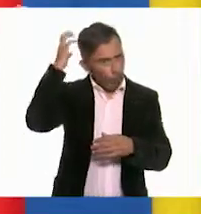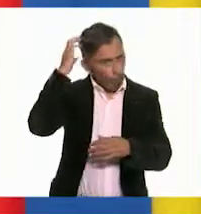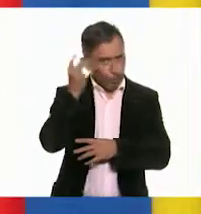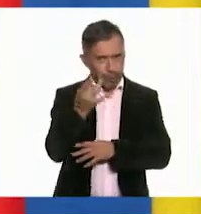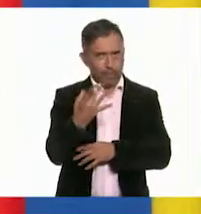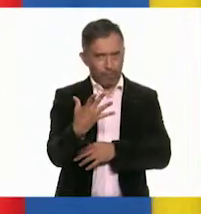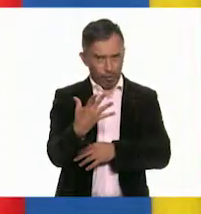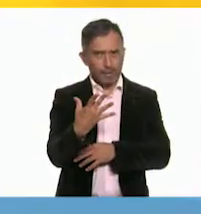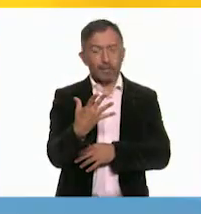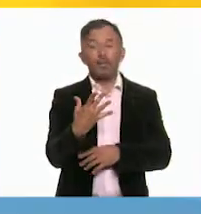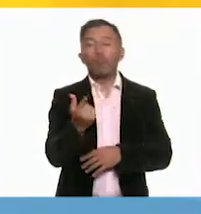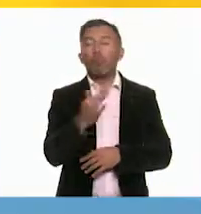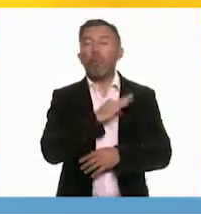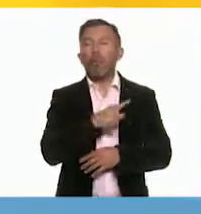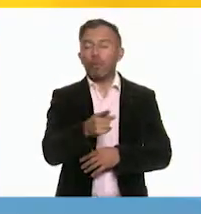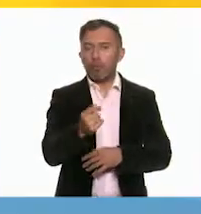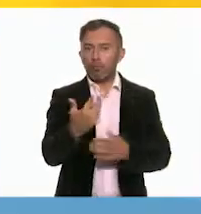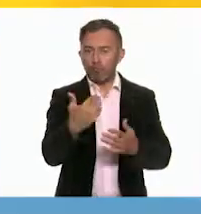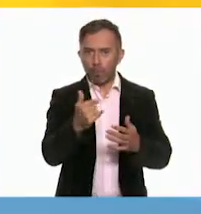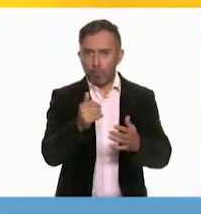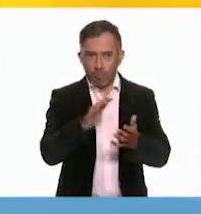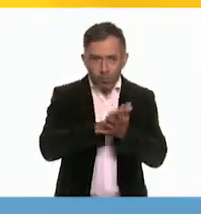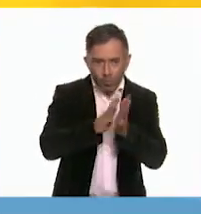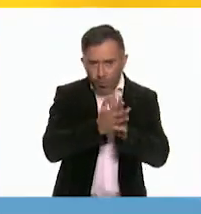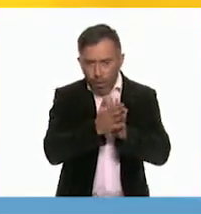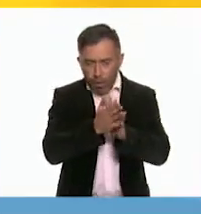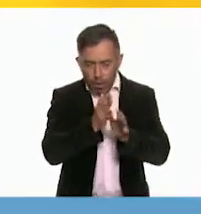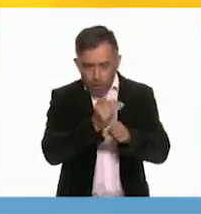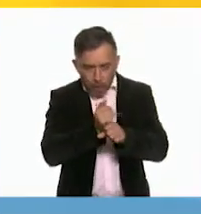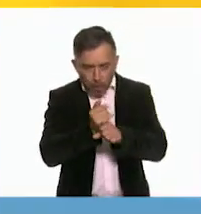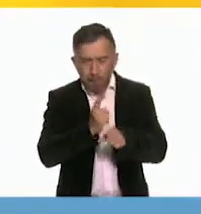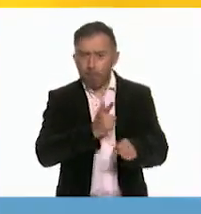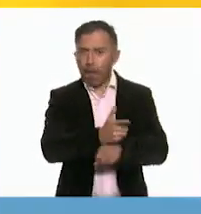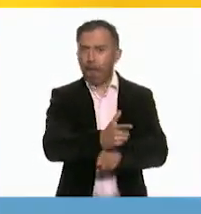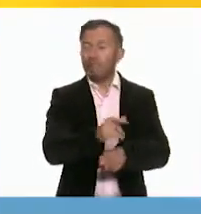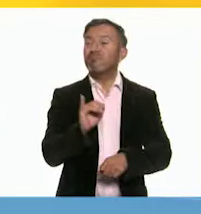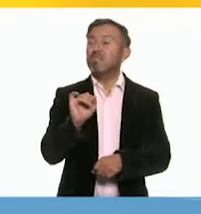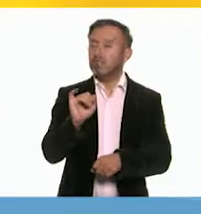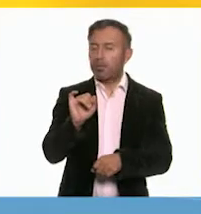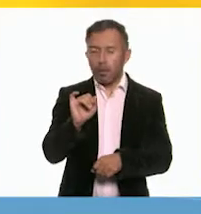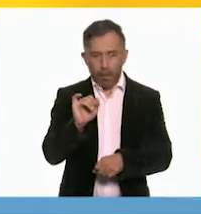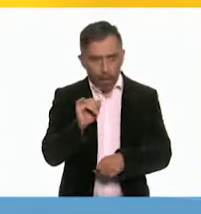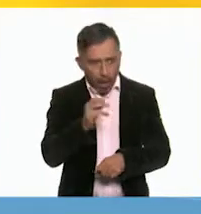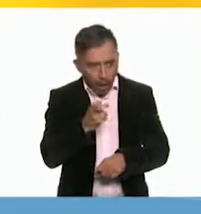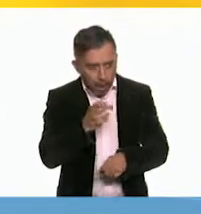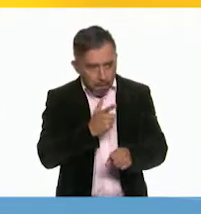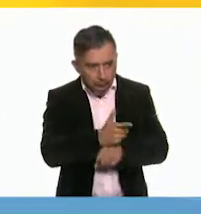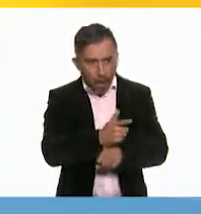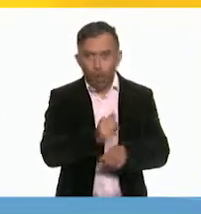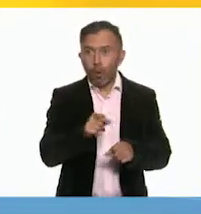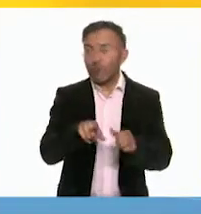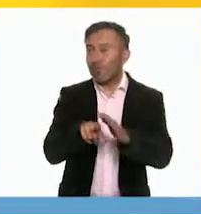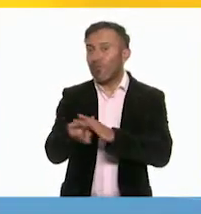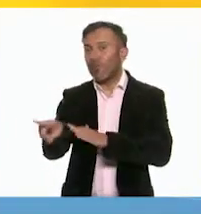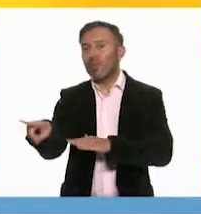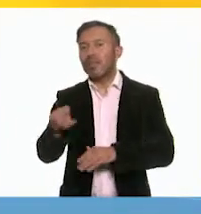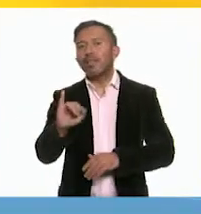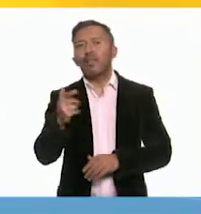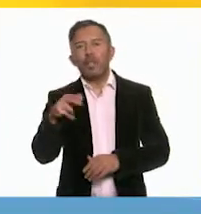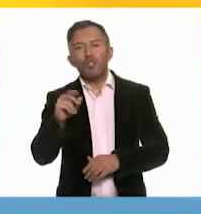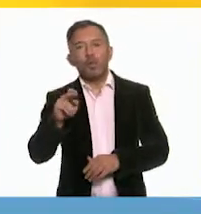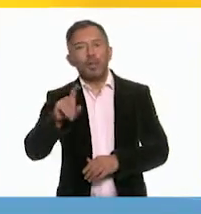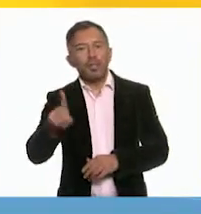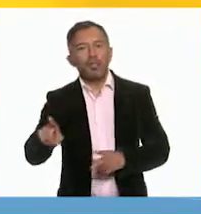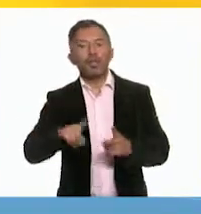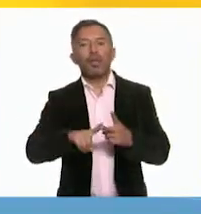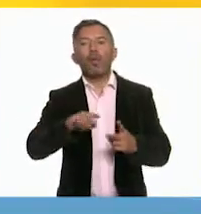fue descubierta. Sí, maestra. Los delataron y ella pudo avisar a Ignacio Pérez, él a Juan Aldama, y